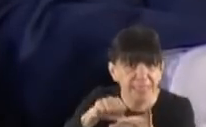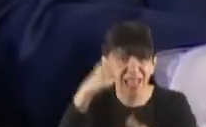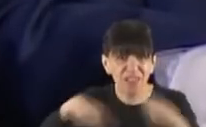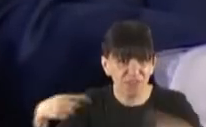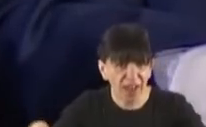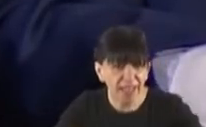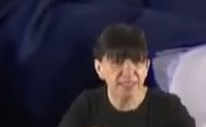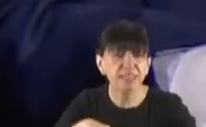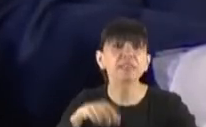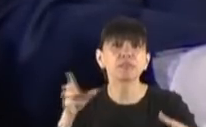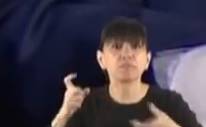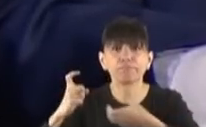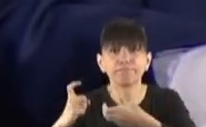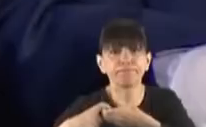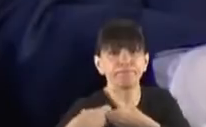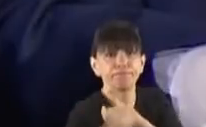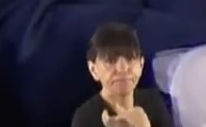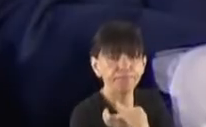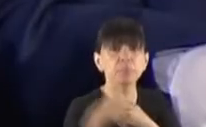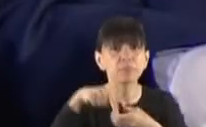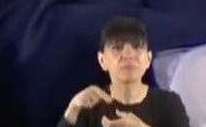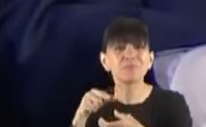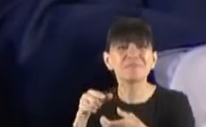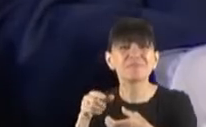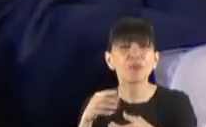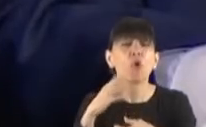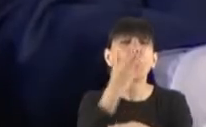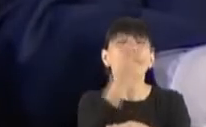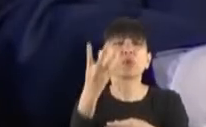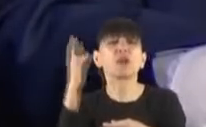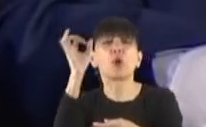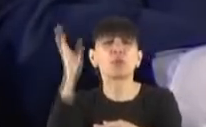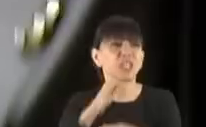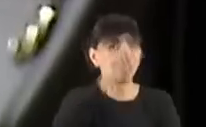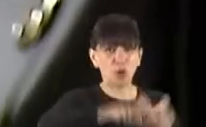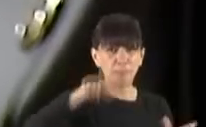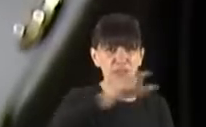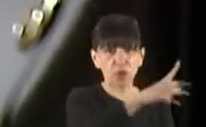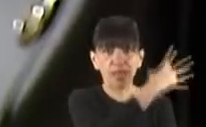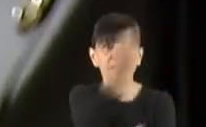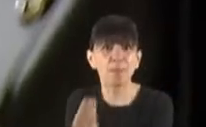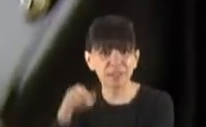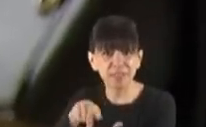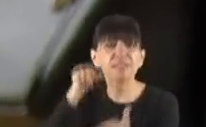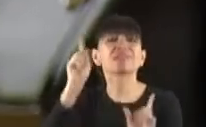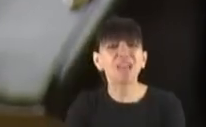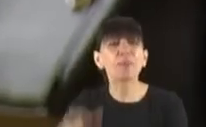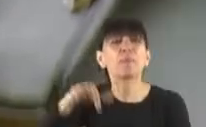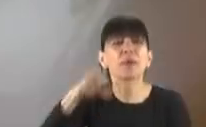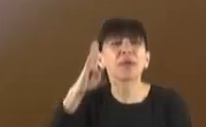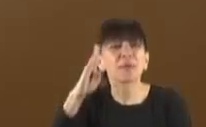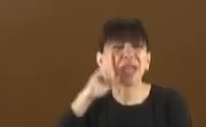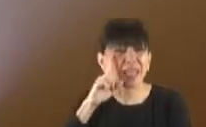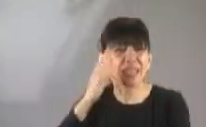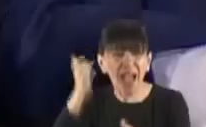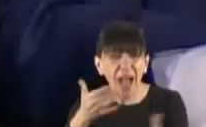que representan el 44% de la humanidad y el 36% del Producto Bruto Interno, más